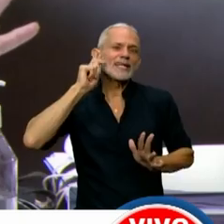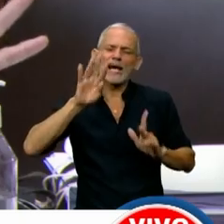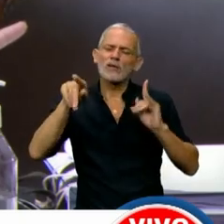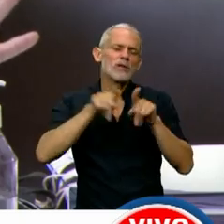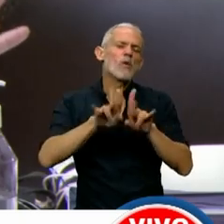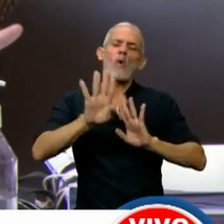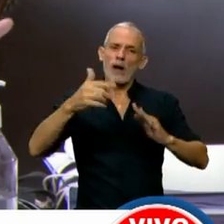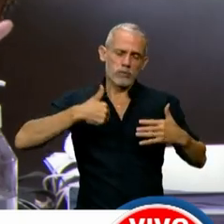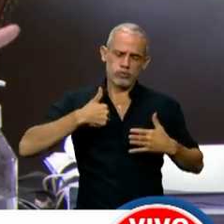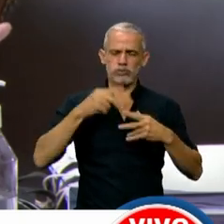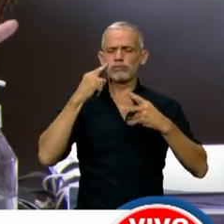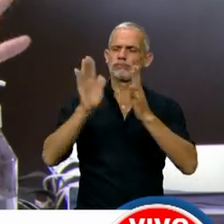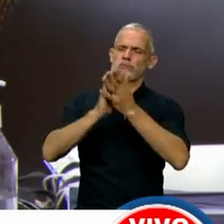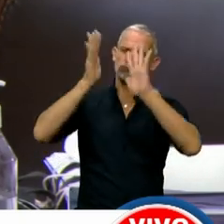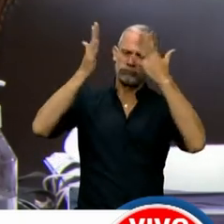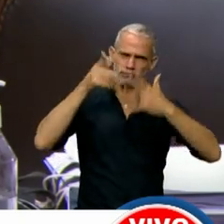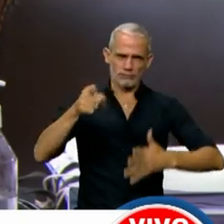admirable heller